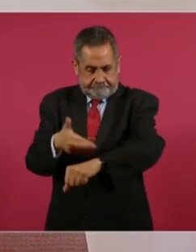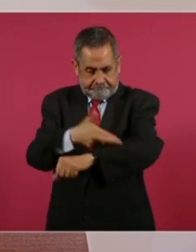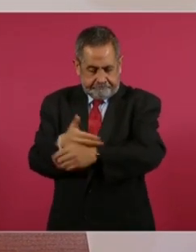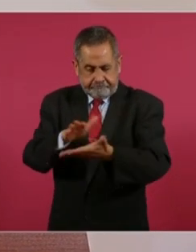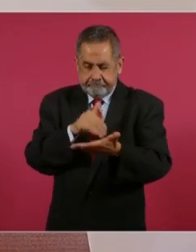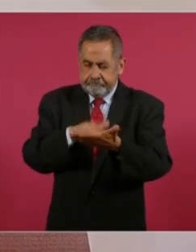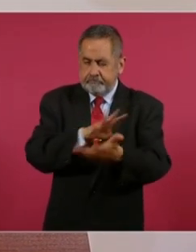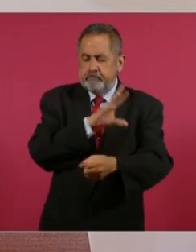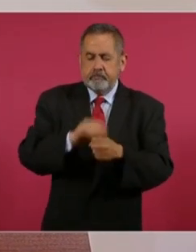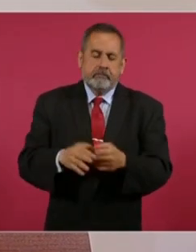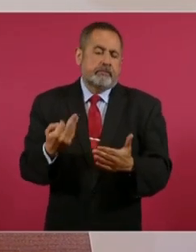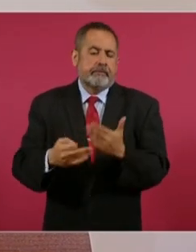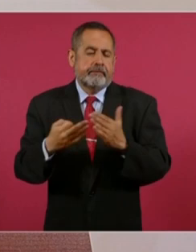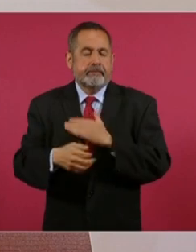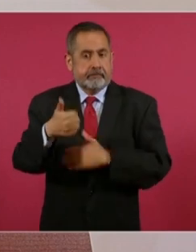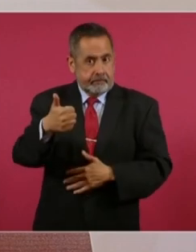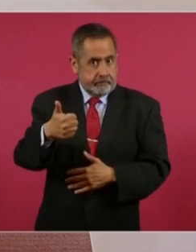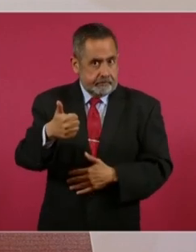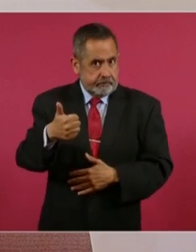faltan 6,